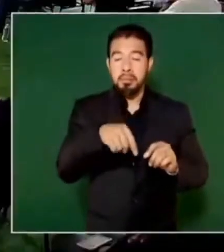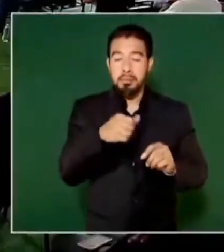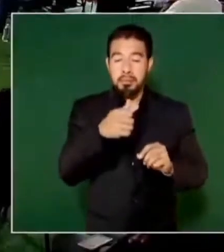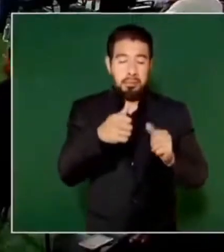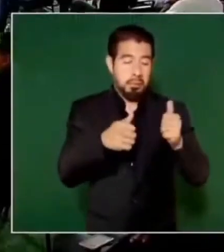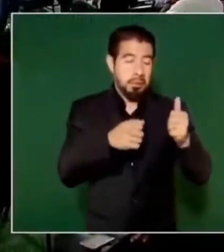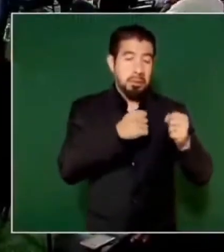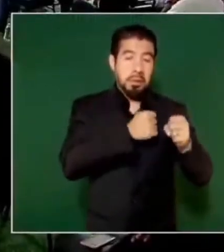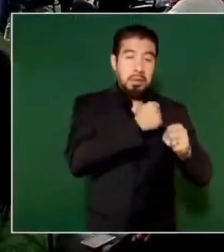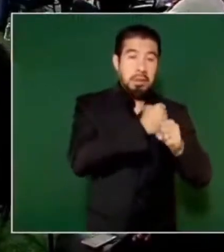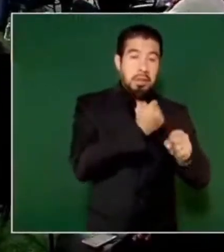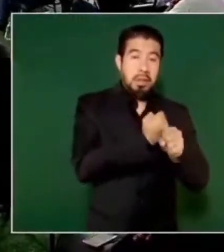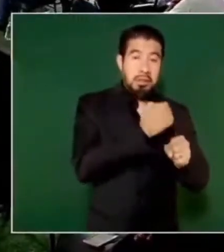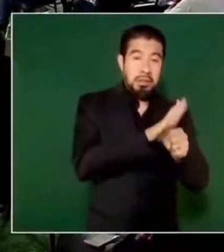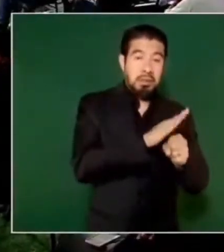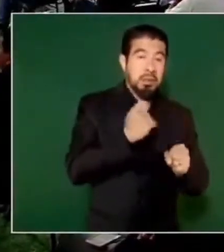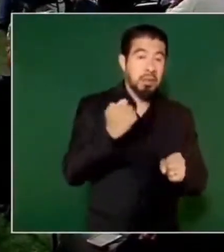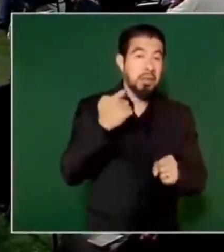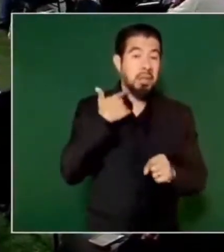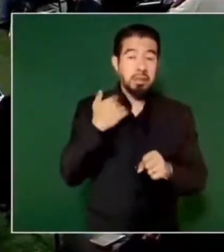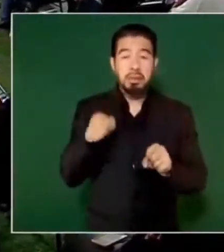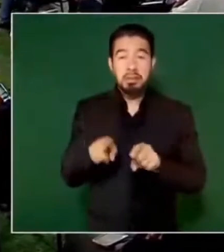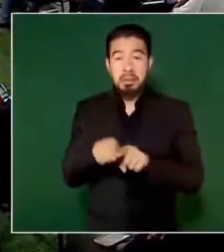por favor